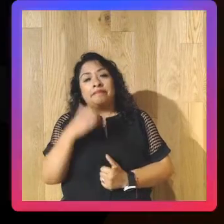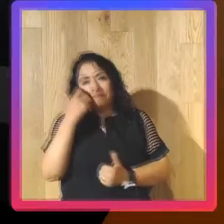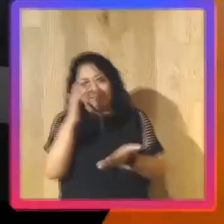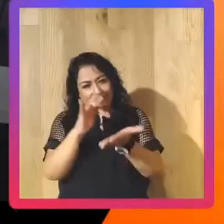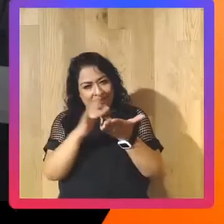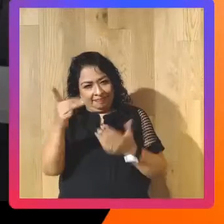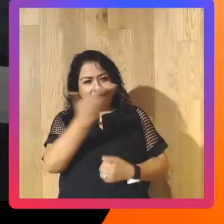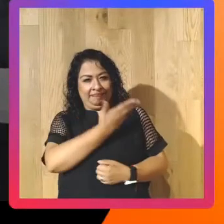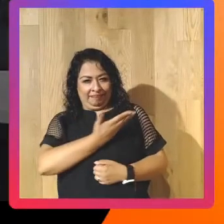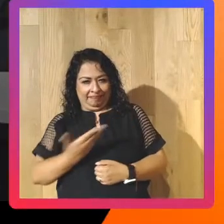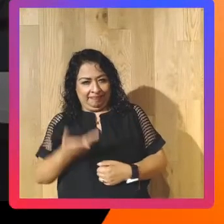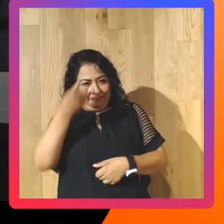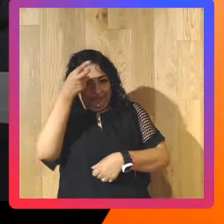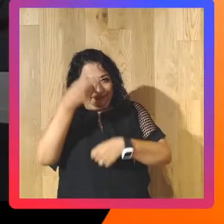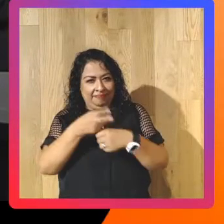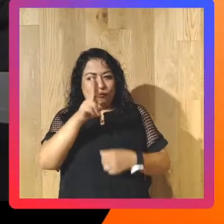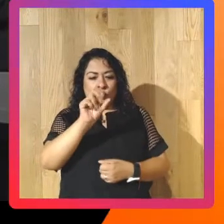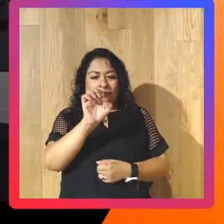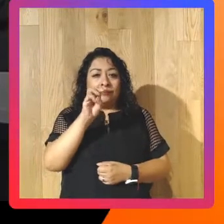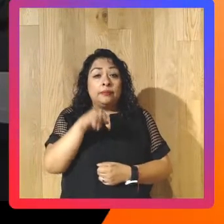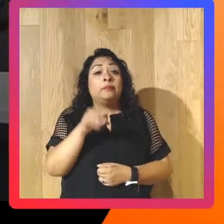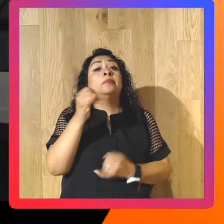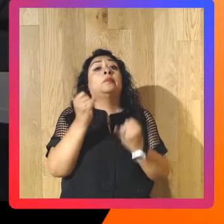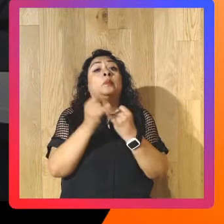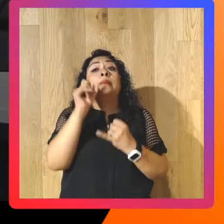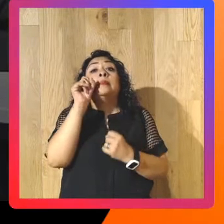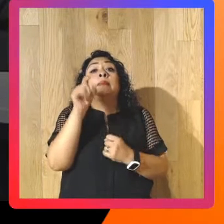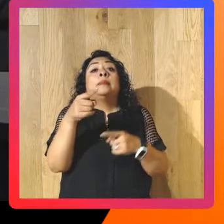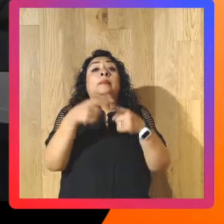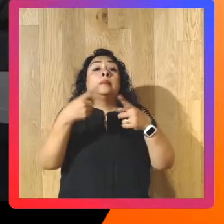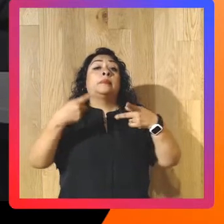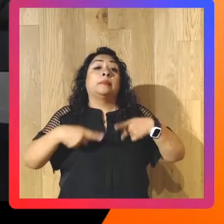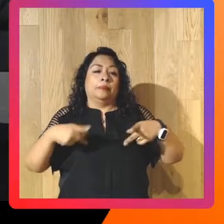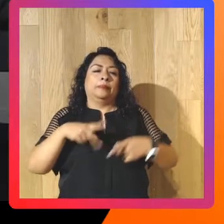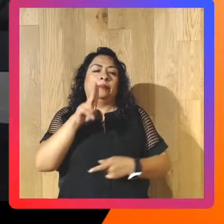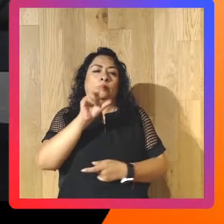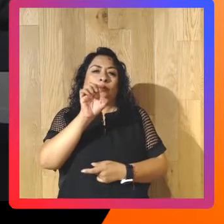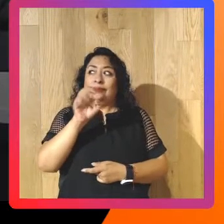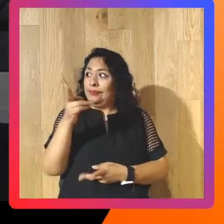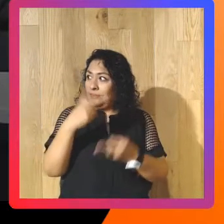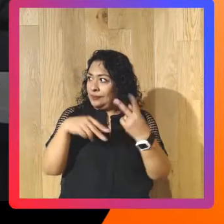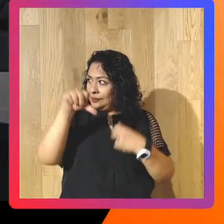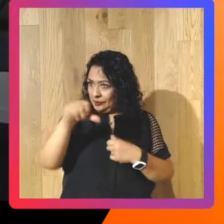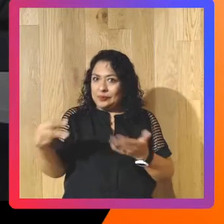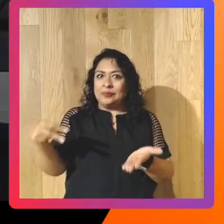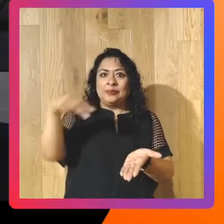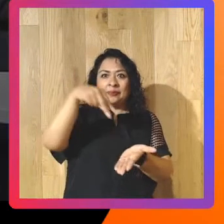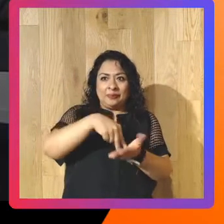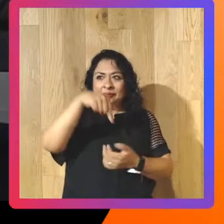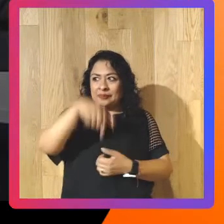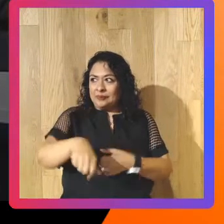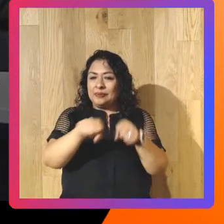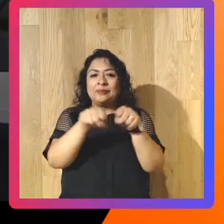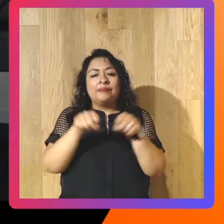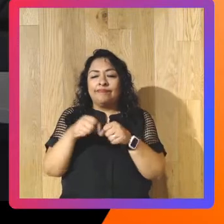Agradecemos a la presidenta y directora de USEM, así también como a las personas de USEM que nos acompañan de manera presencial en esta